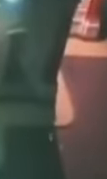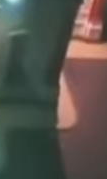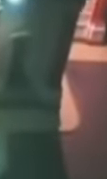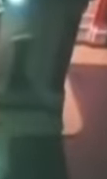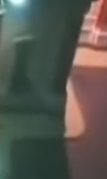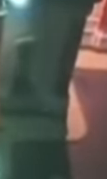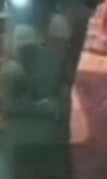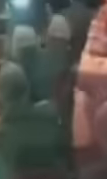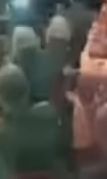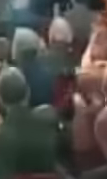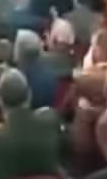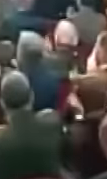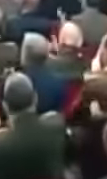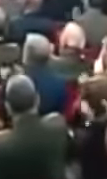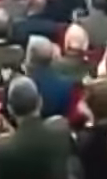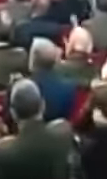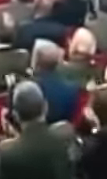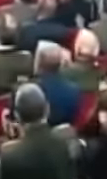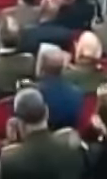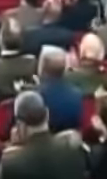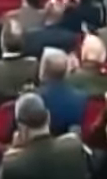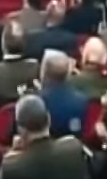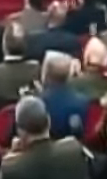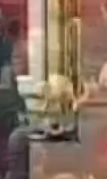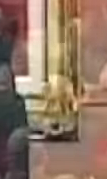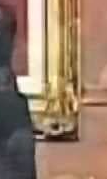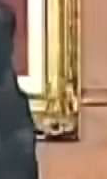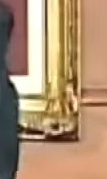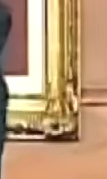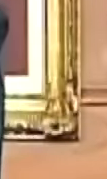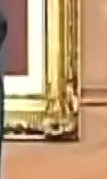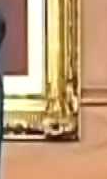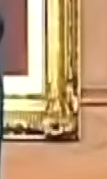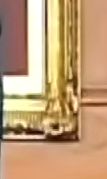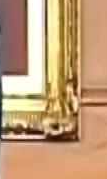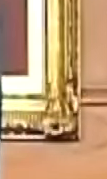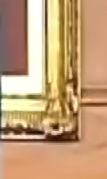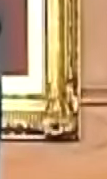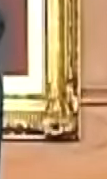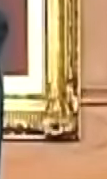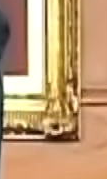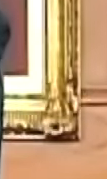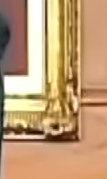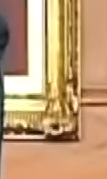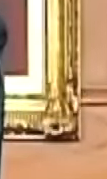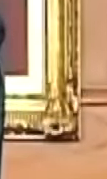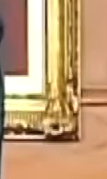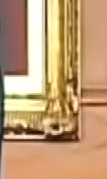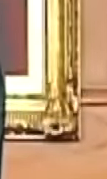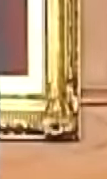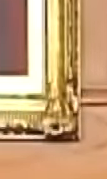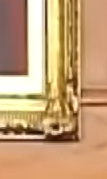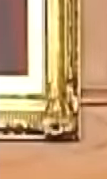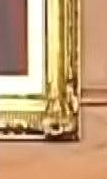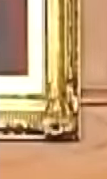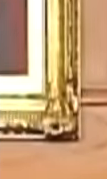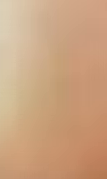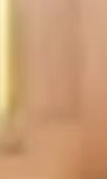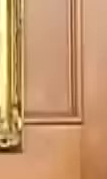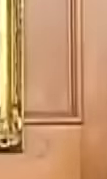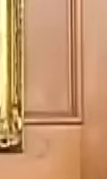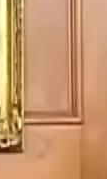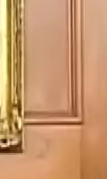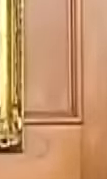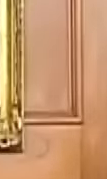a firmar en este día histórico, primero de mayo, la convocatoria al poder constituyente